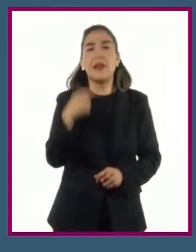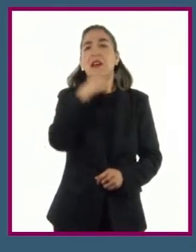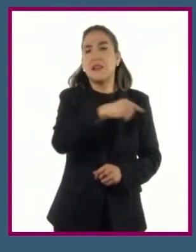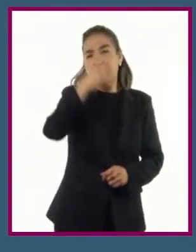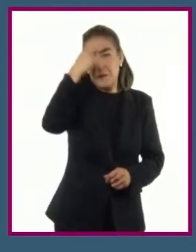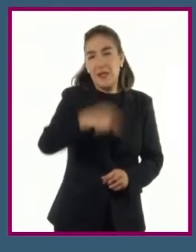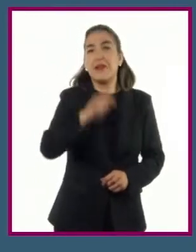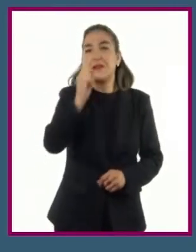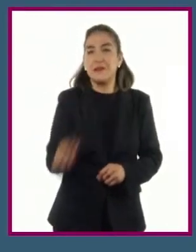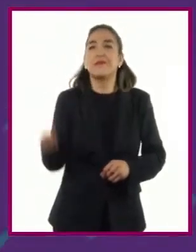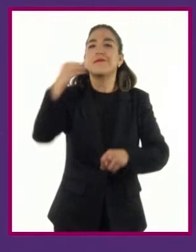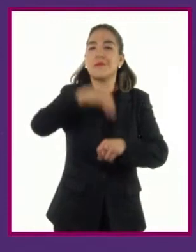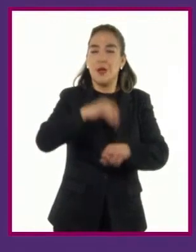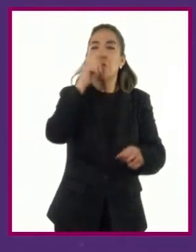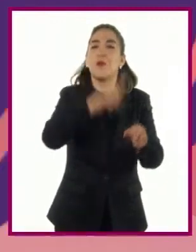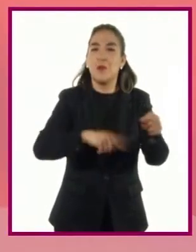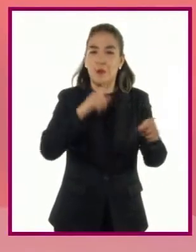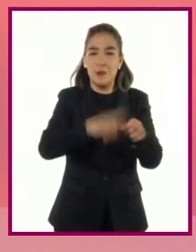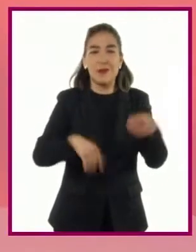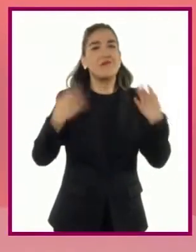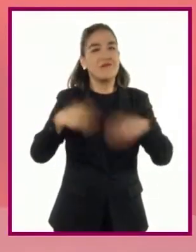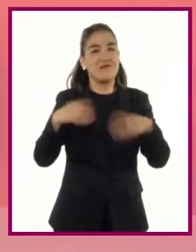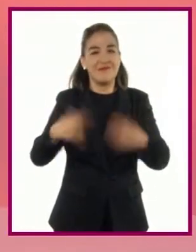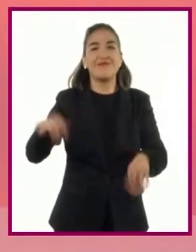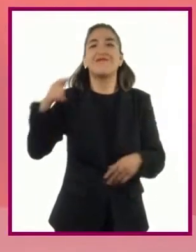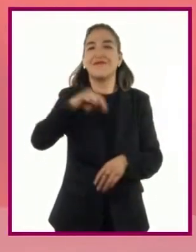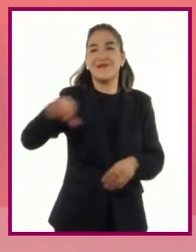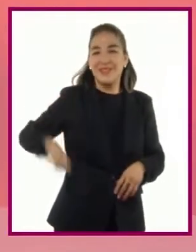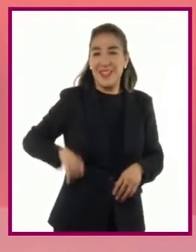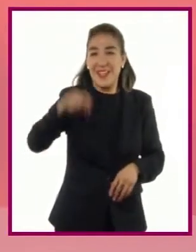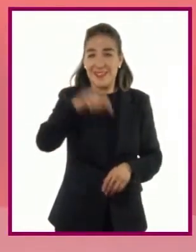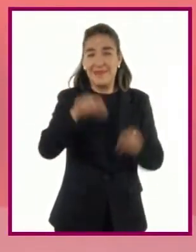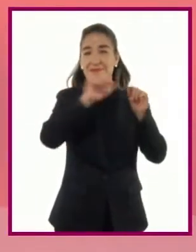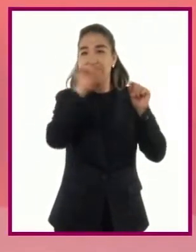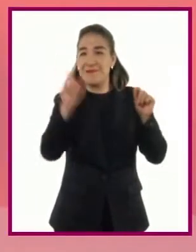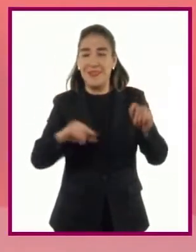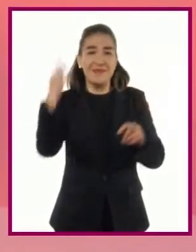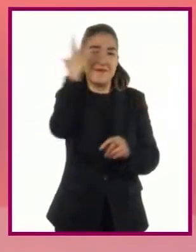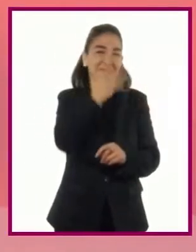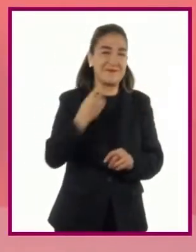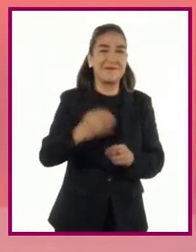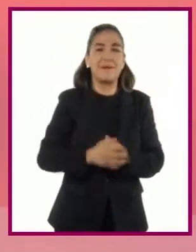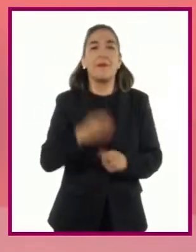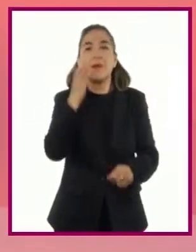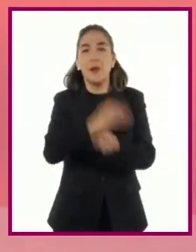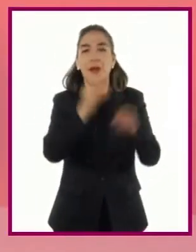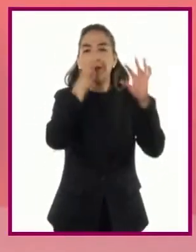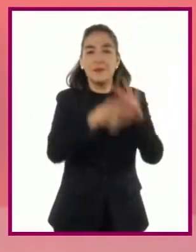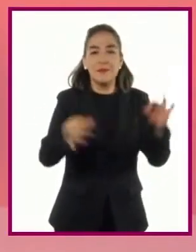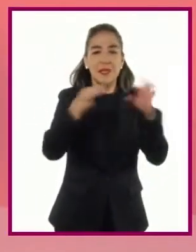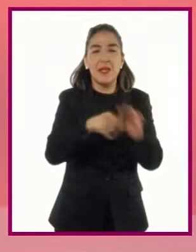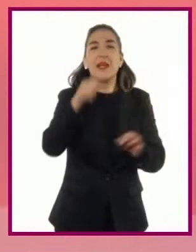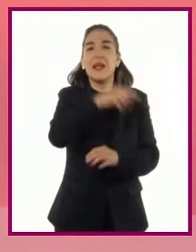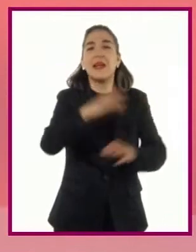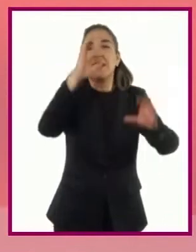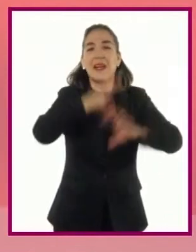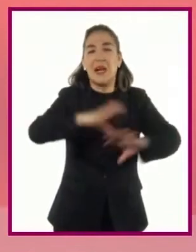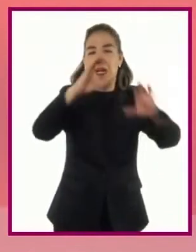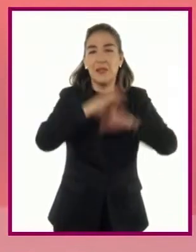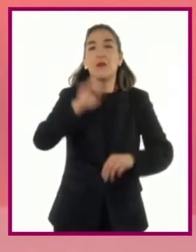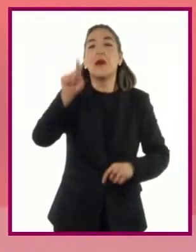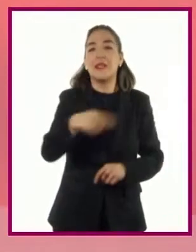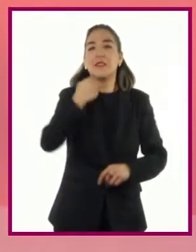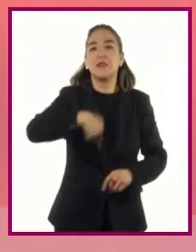que además se le agregaba color. Maravilloso nuestro país. Escuchemos la siguiente declamación, el fragmento Los cantos son